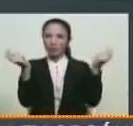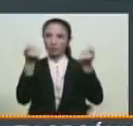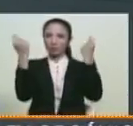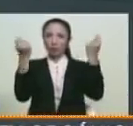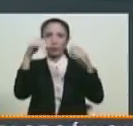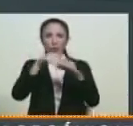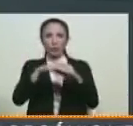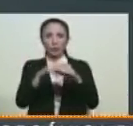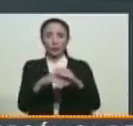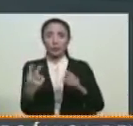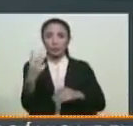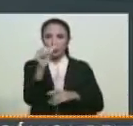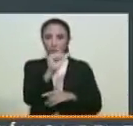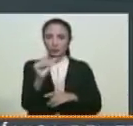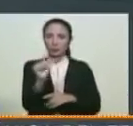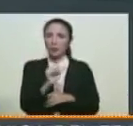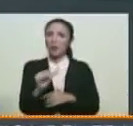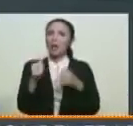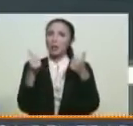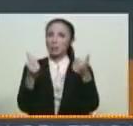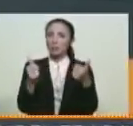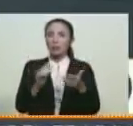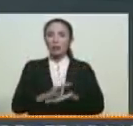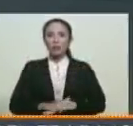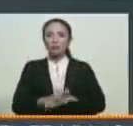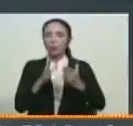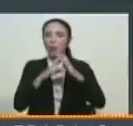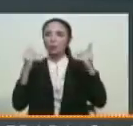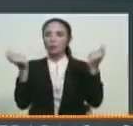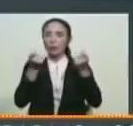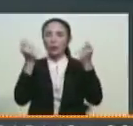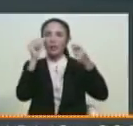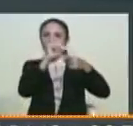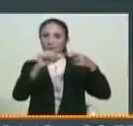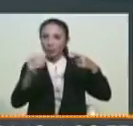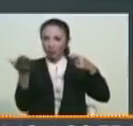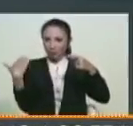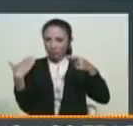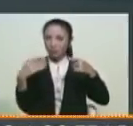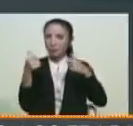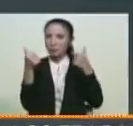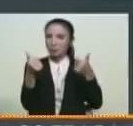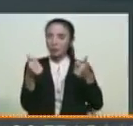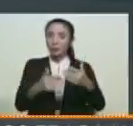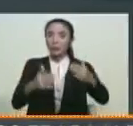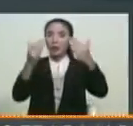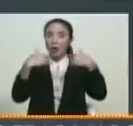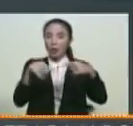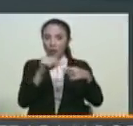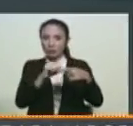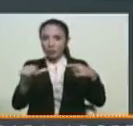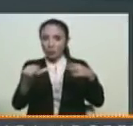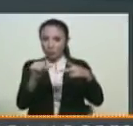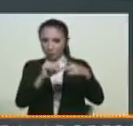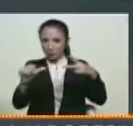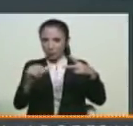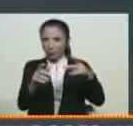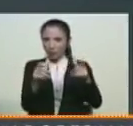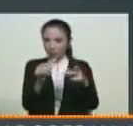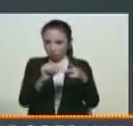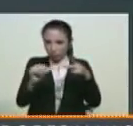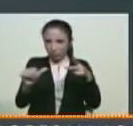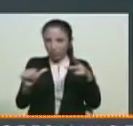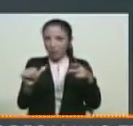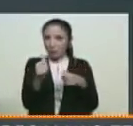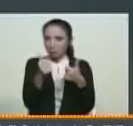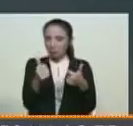primera le fue muy bien al país, no fue muy bien a nosotros. La segunda va a ser mejor que la primera.